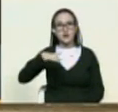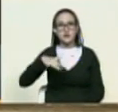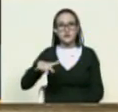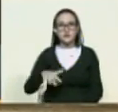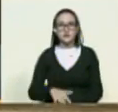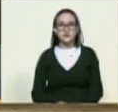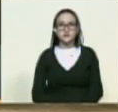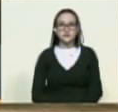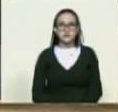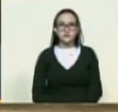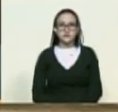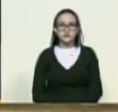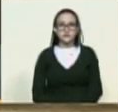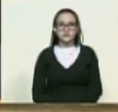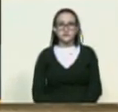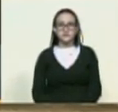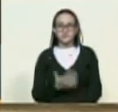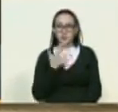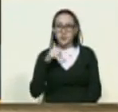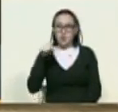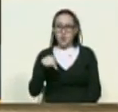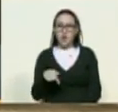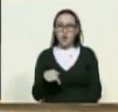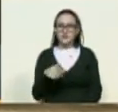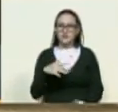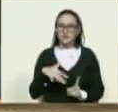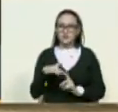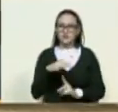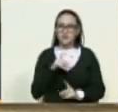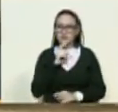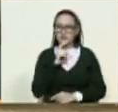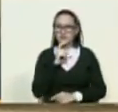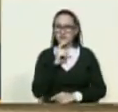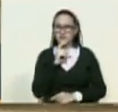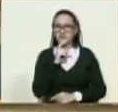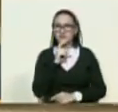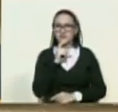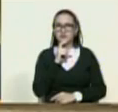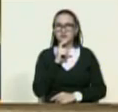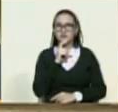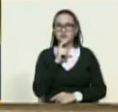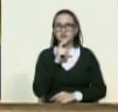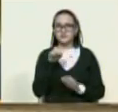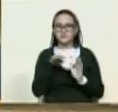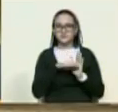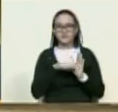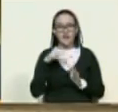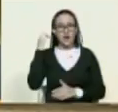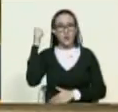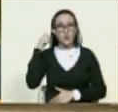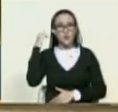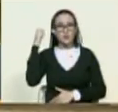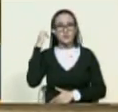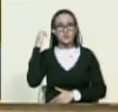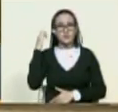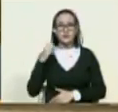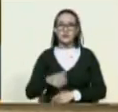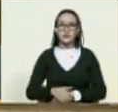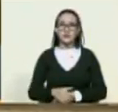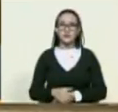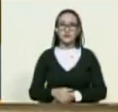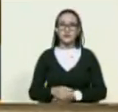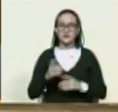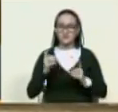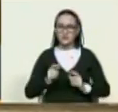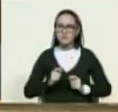Y en ese sentido, por ejemplo, hoy se ha dado una situación muy extraña y curiosa en el Parlamento Europeo, que ha decidido